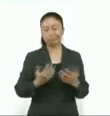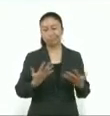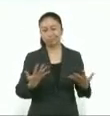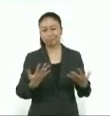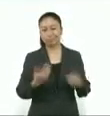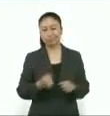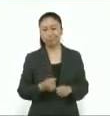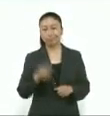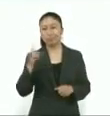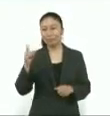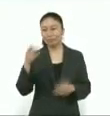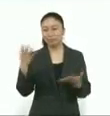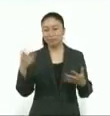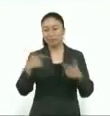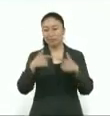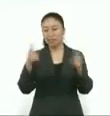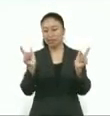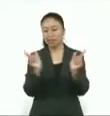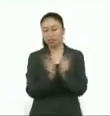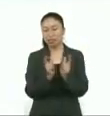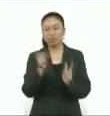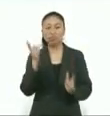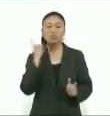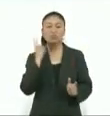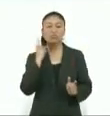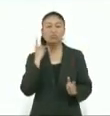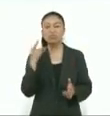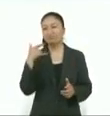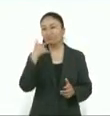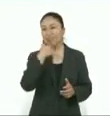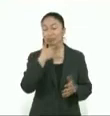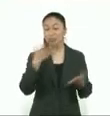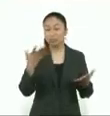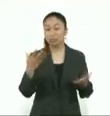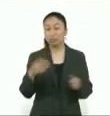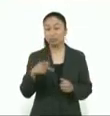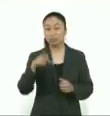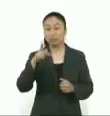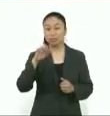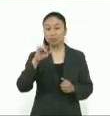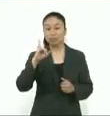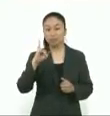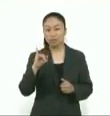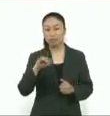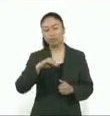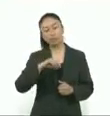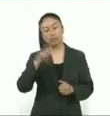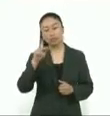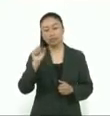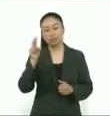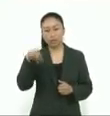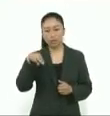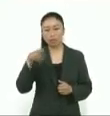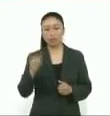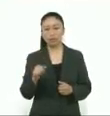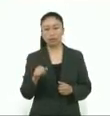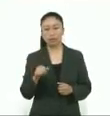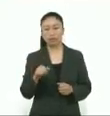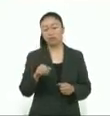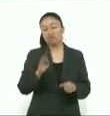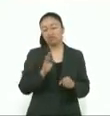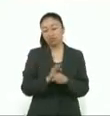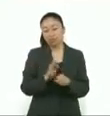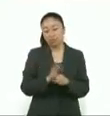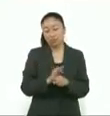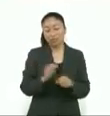la derecha hipócrita con su visión neoliberal, el PRIAN pretendiendo falsamente defender la igualdad y los